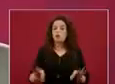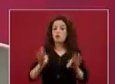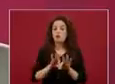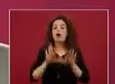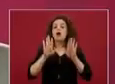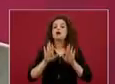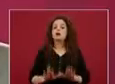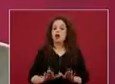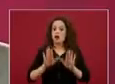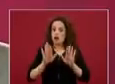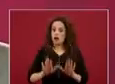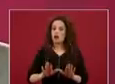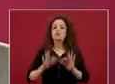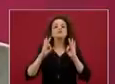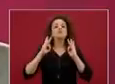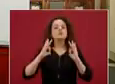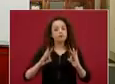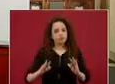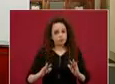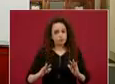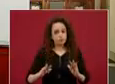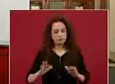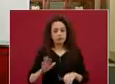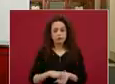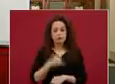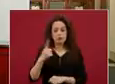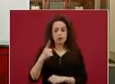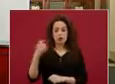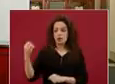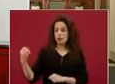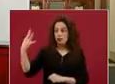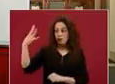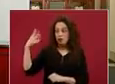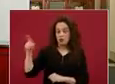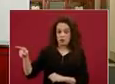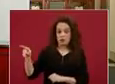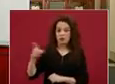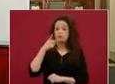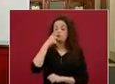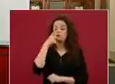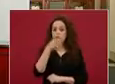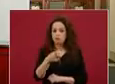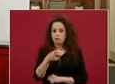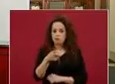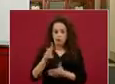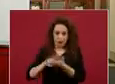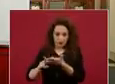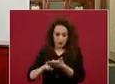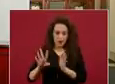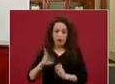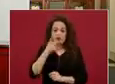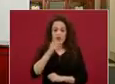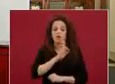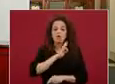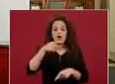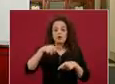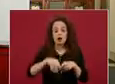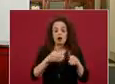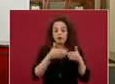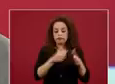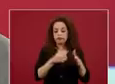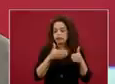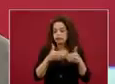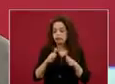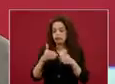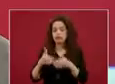Aunque las indicaciones generales del semáforo indican que se podría empezar a considerar la apertura de los